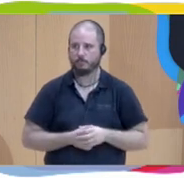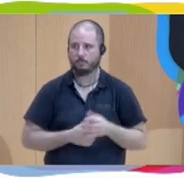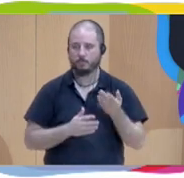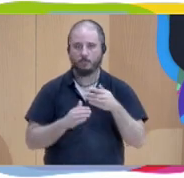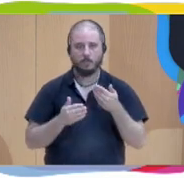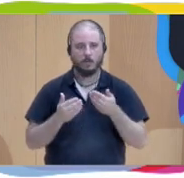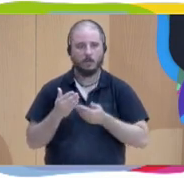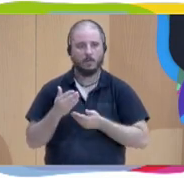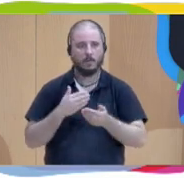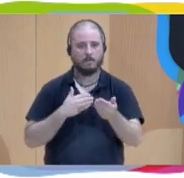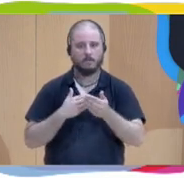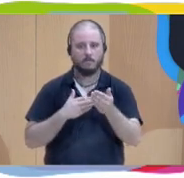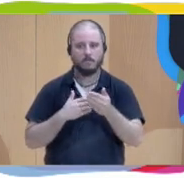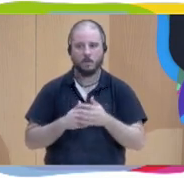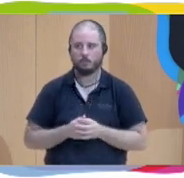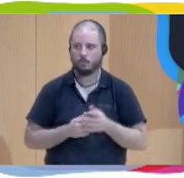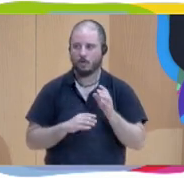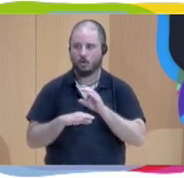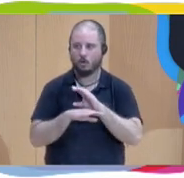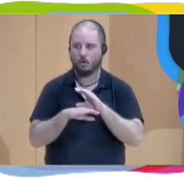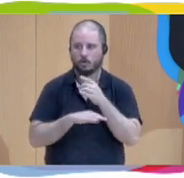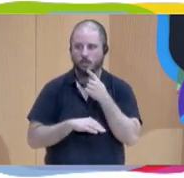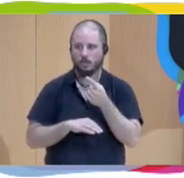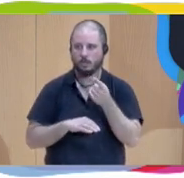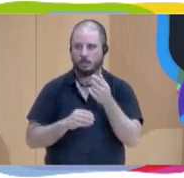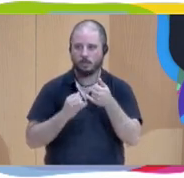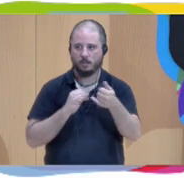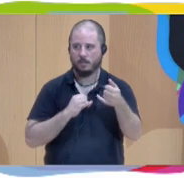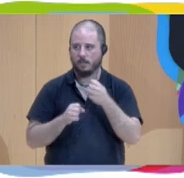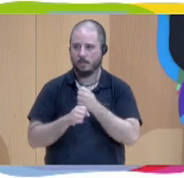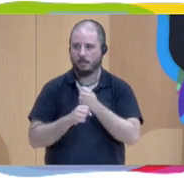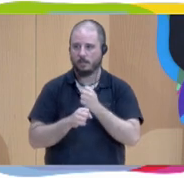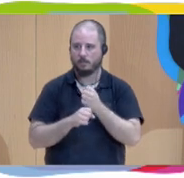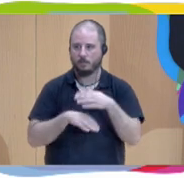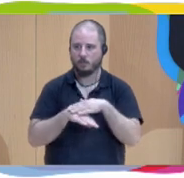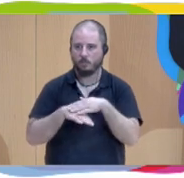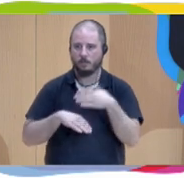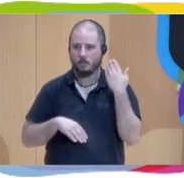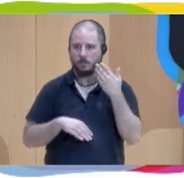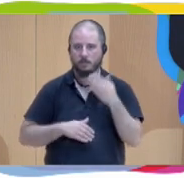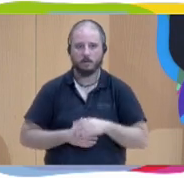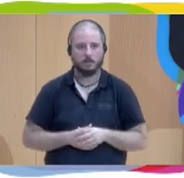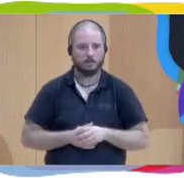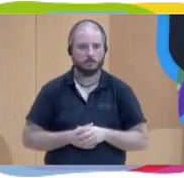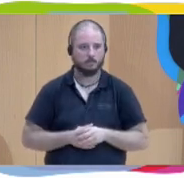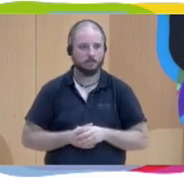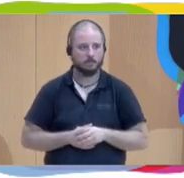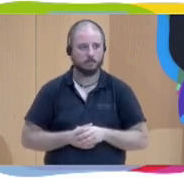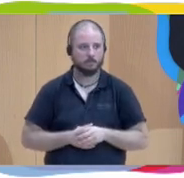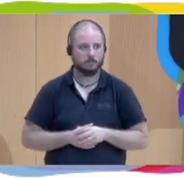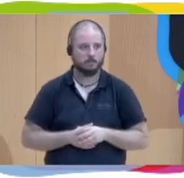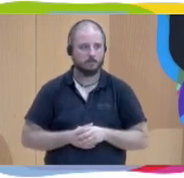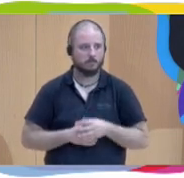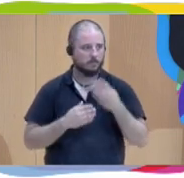lo ha adelantado la consejera, una línea de trabajo muy importante para todo el Gobierno de Navarra, que creo que ya está dando buenos